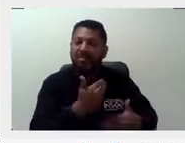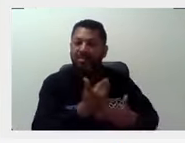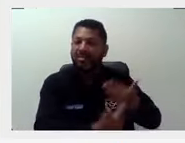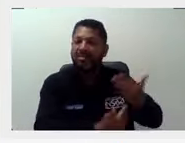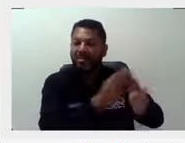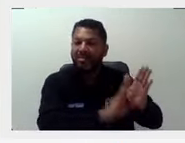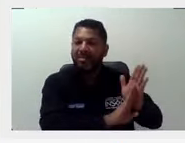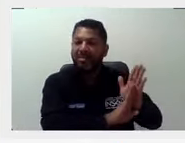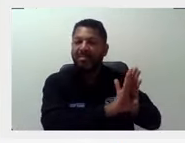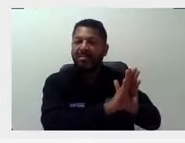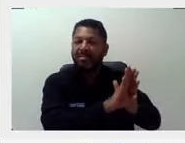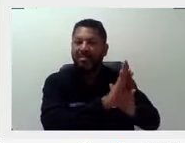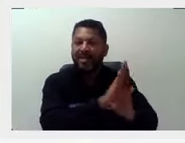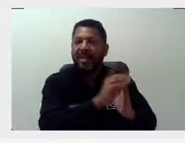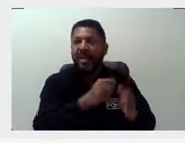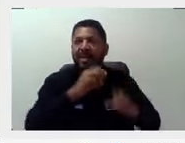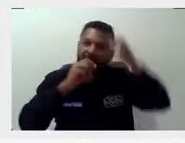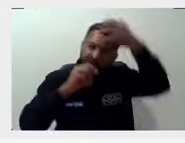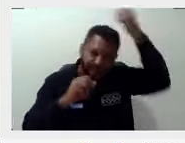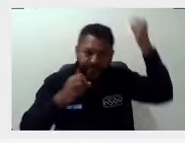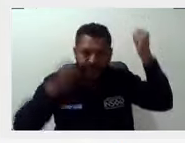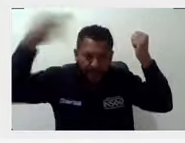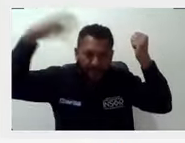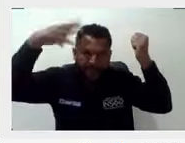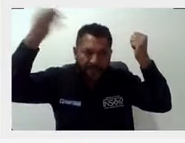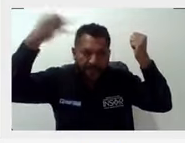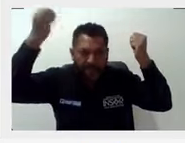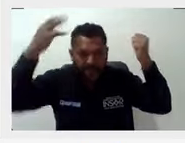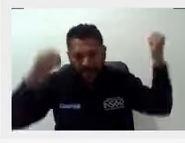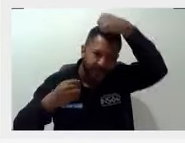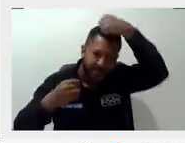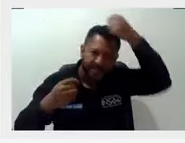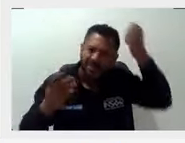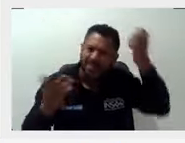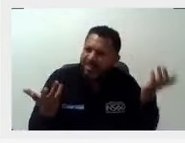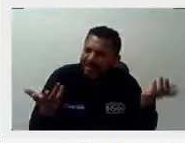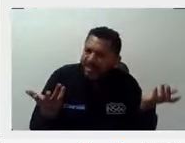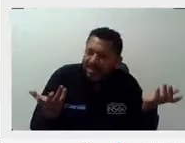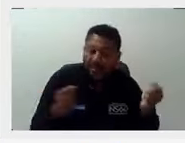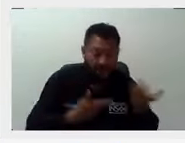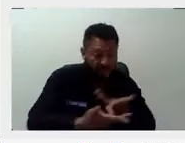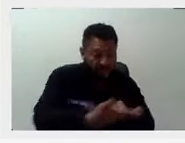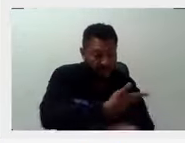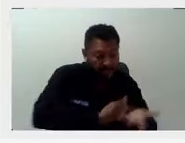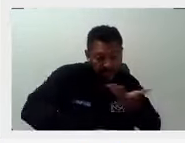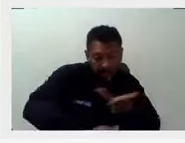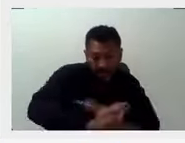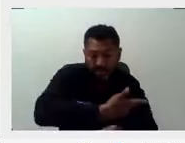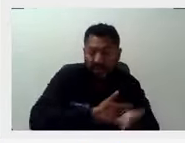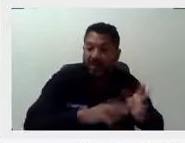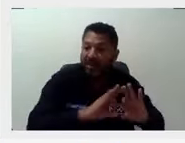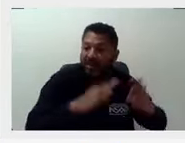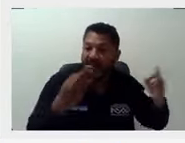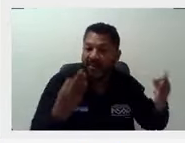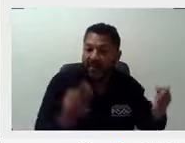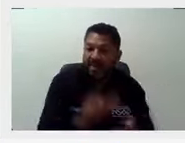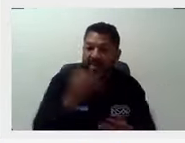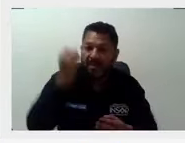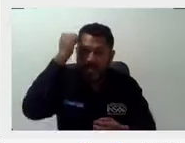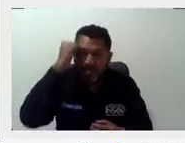más allá de los contenidos y que tiene que ver más con esa interacción que pueden tener con su familia, con sus profesores, con